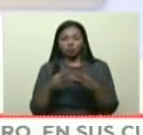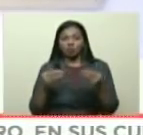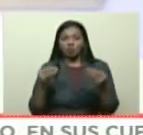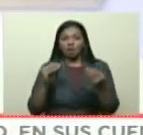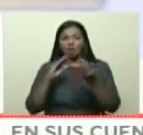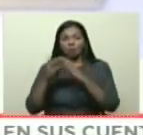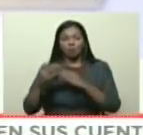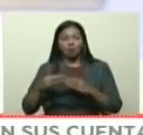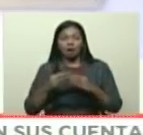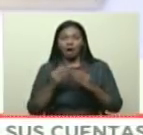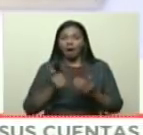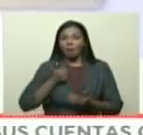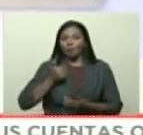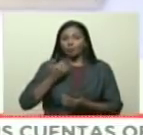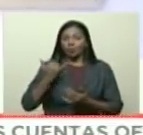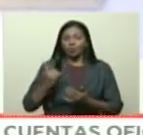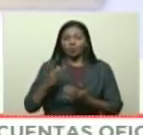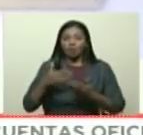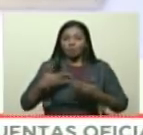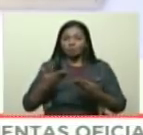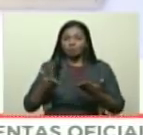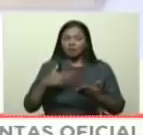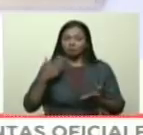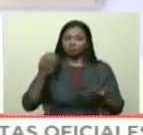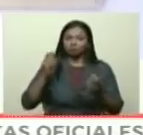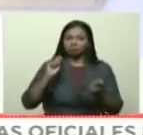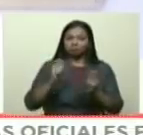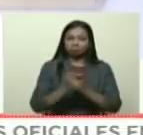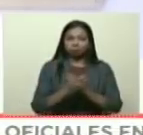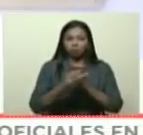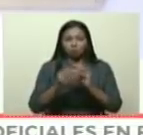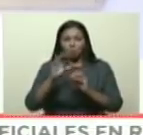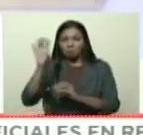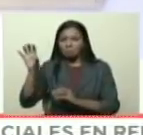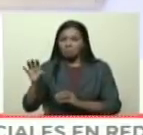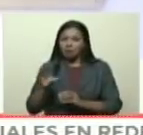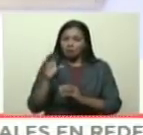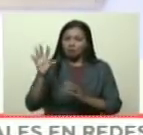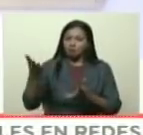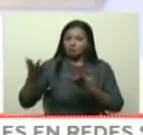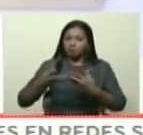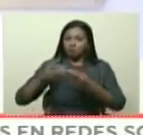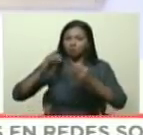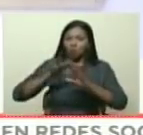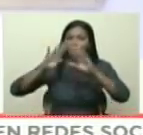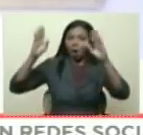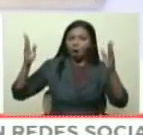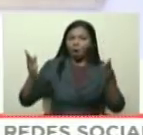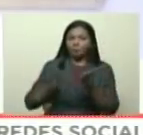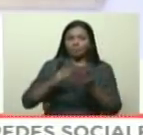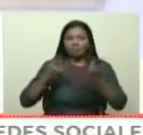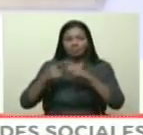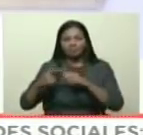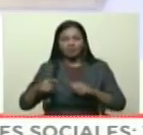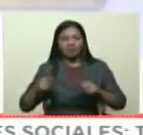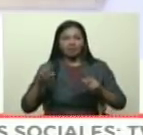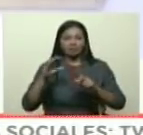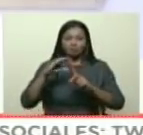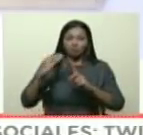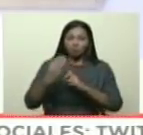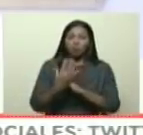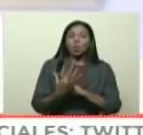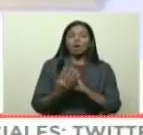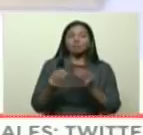y aprovechando al máximo las posibilidades de intercambio con otros países que ofrece el mundo multipolar para el desarrollo de las